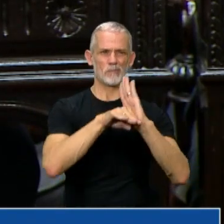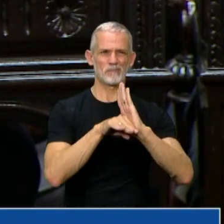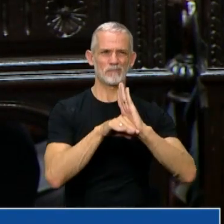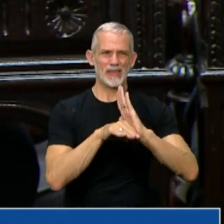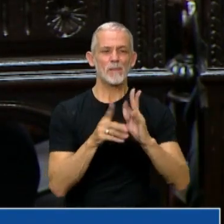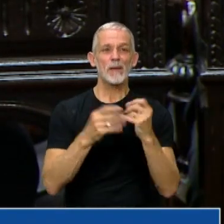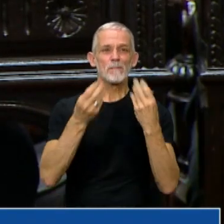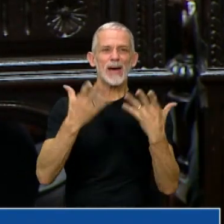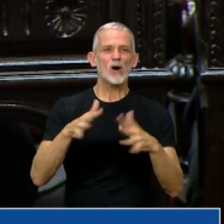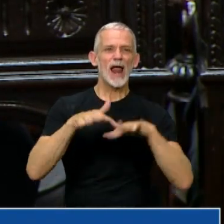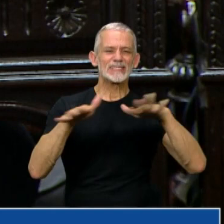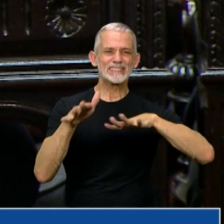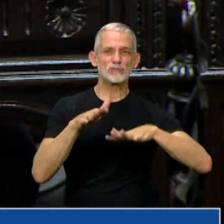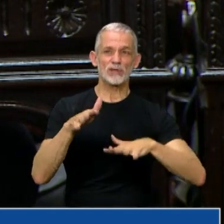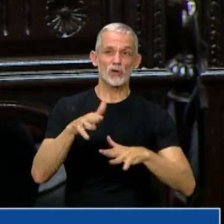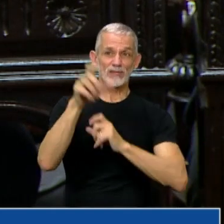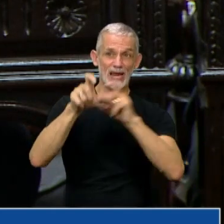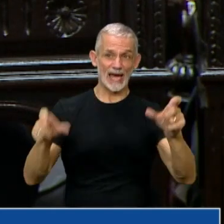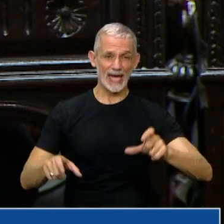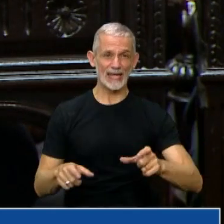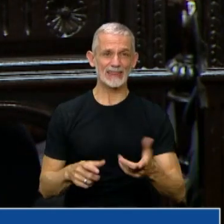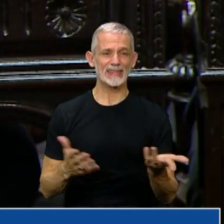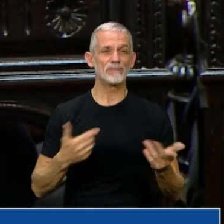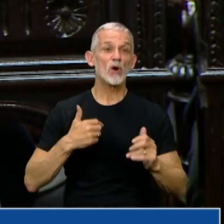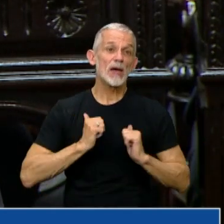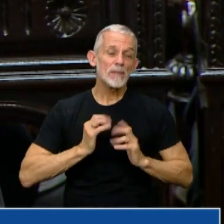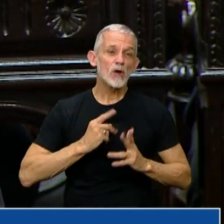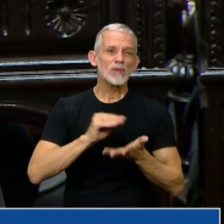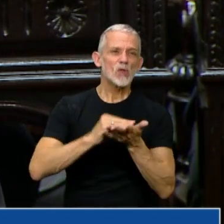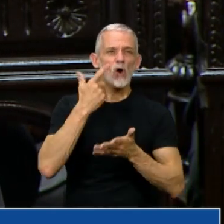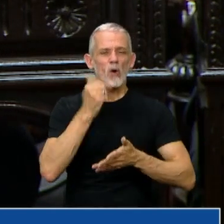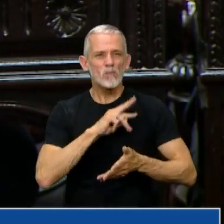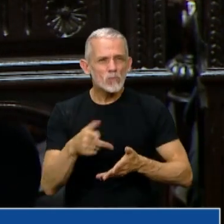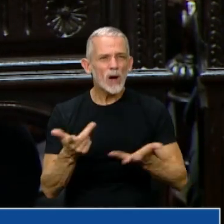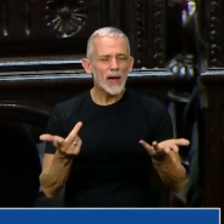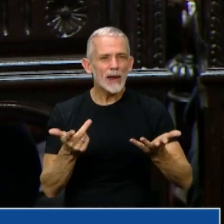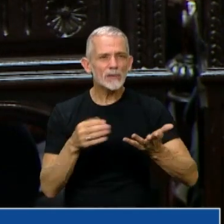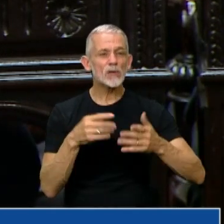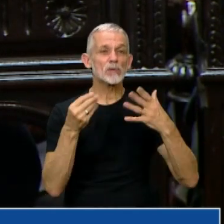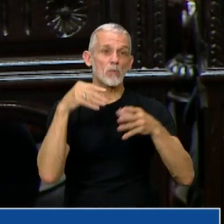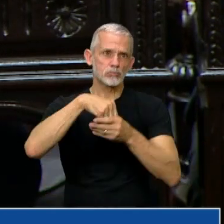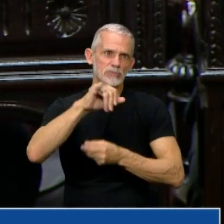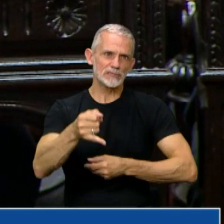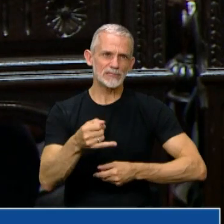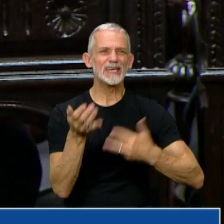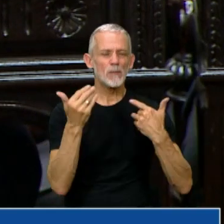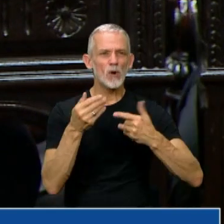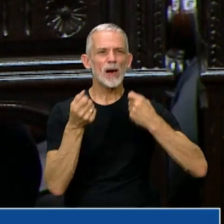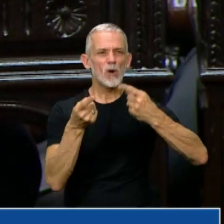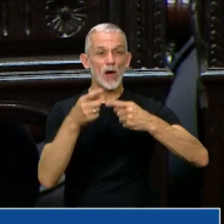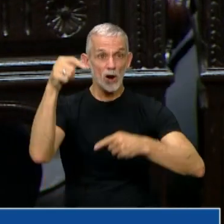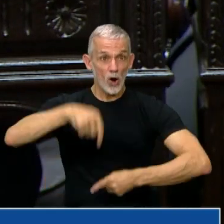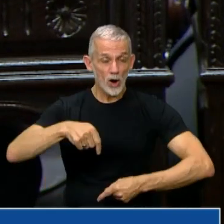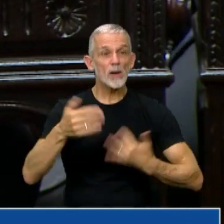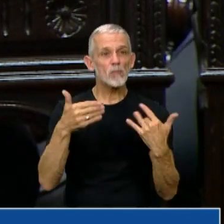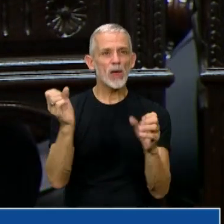se toman para mejorar la situación de nuestra ciudadanía. Espero que diputadas y diputados lo acompañen y que podamos darle en el día de